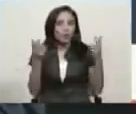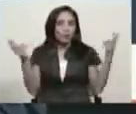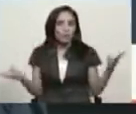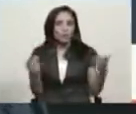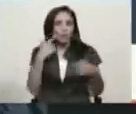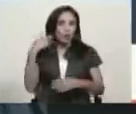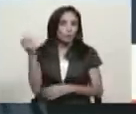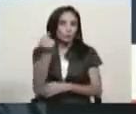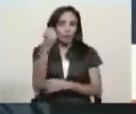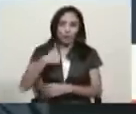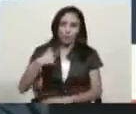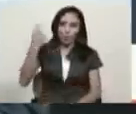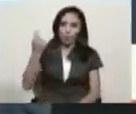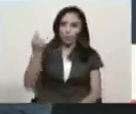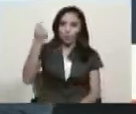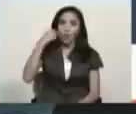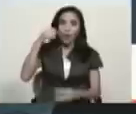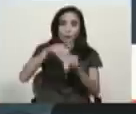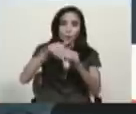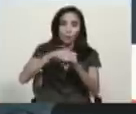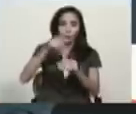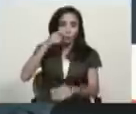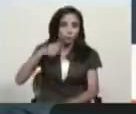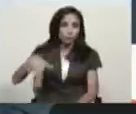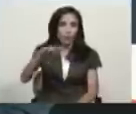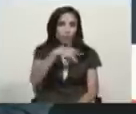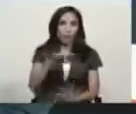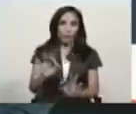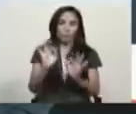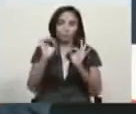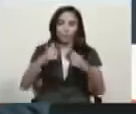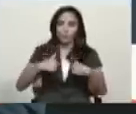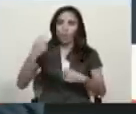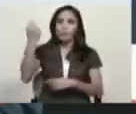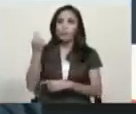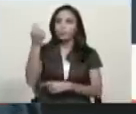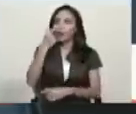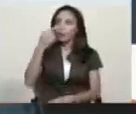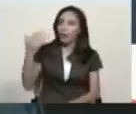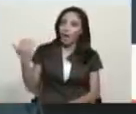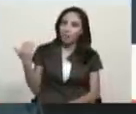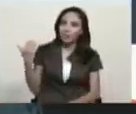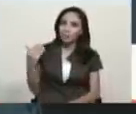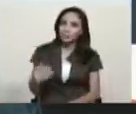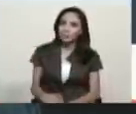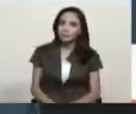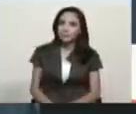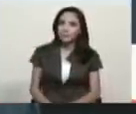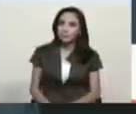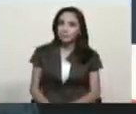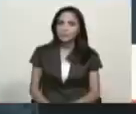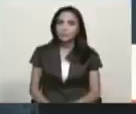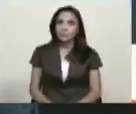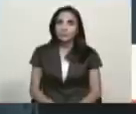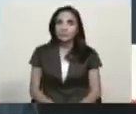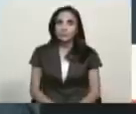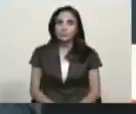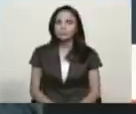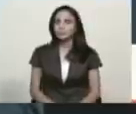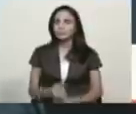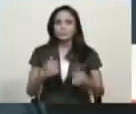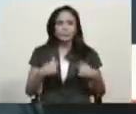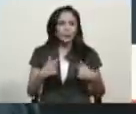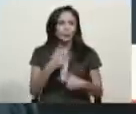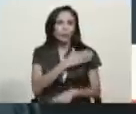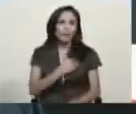hice diputado por el voto popular. Por el voto popular. Ya había sido presidente de centros de estudiantes, delegado